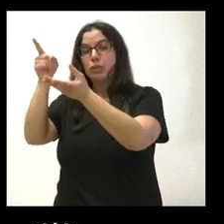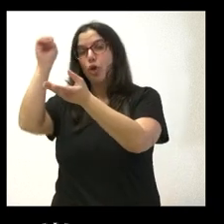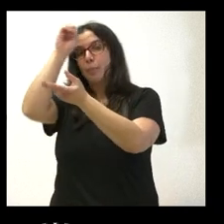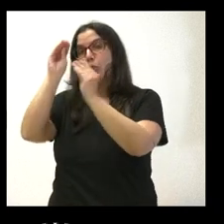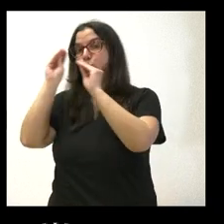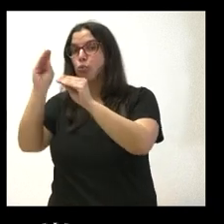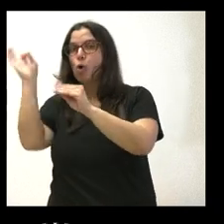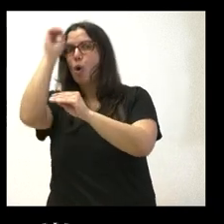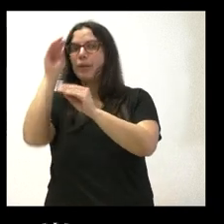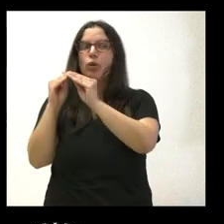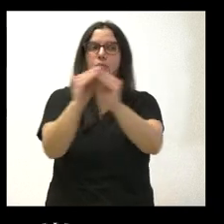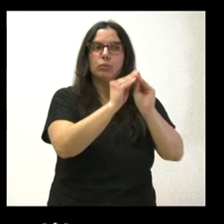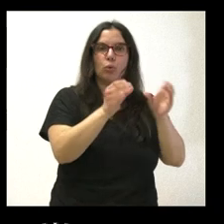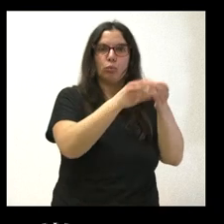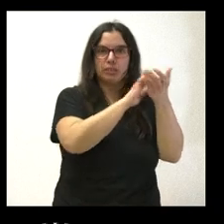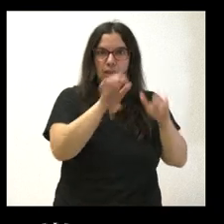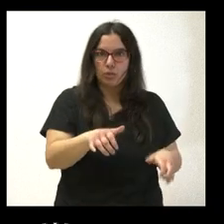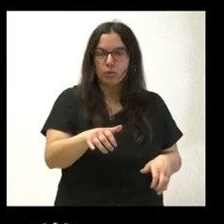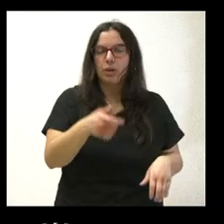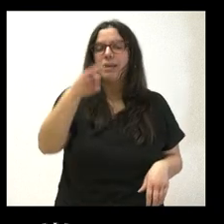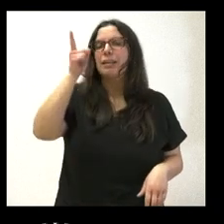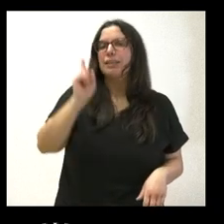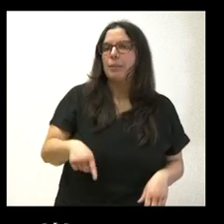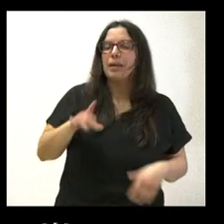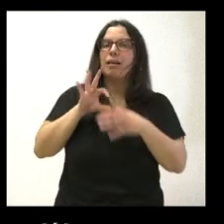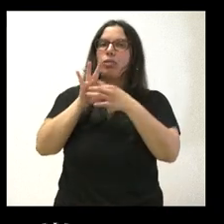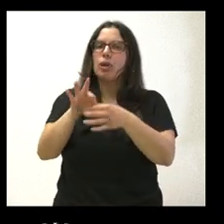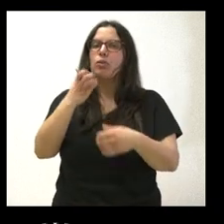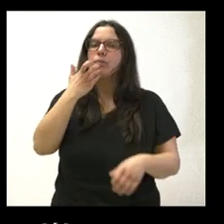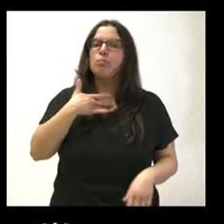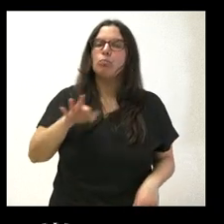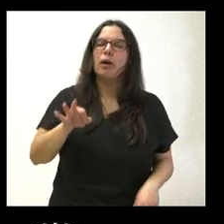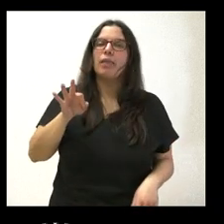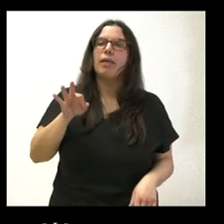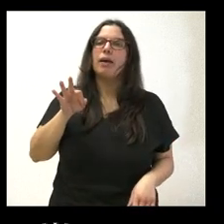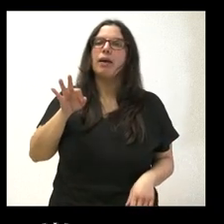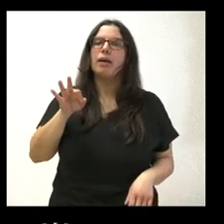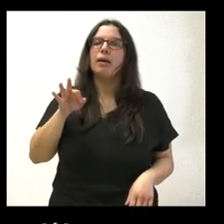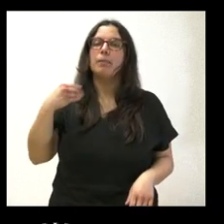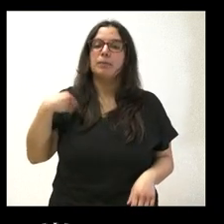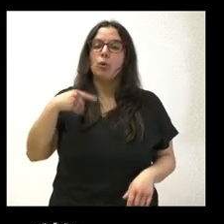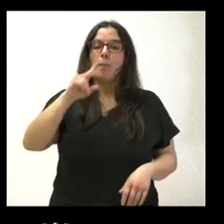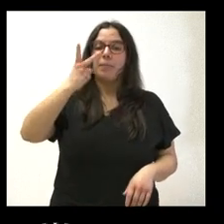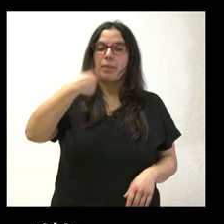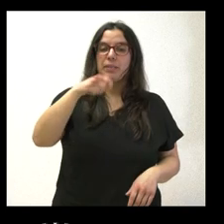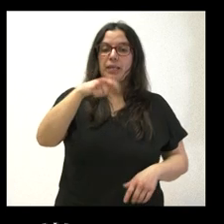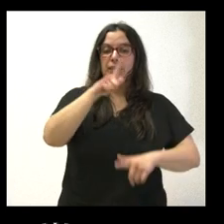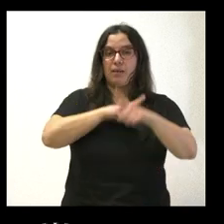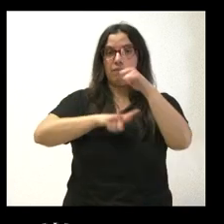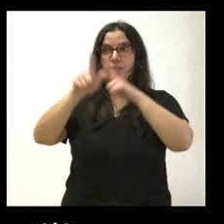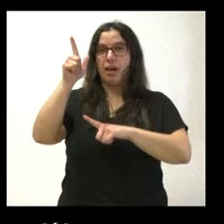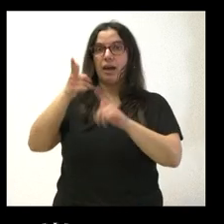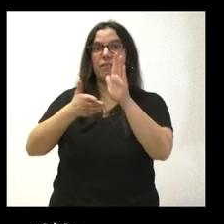si introduce matices y también relacionado con eso si nos puede explicar si el viaje del del vicepresidente estos días en